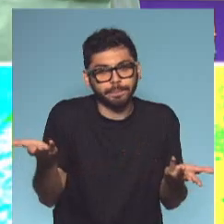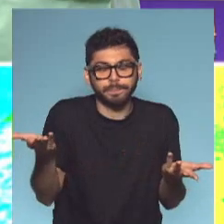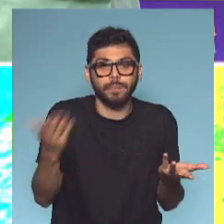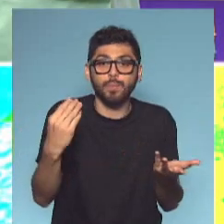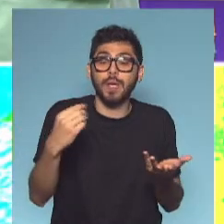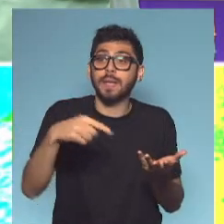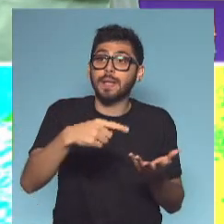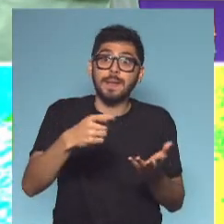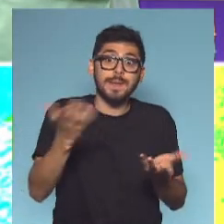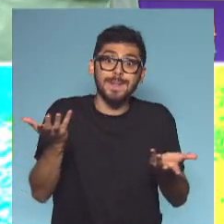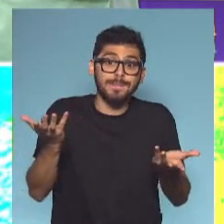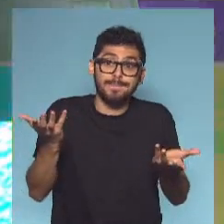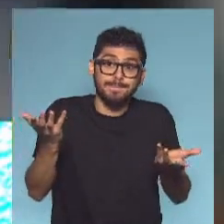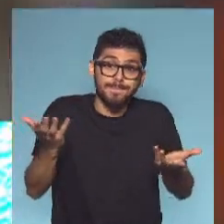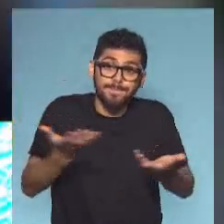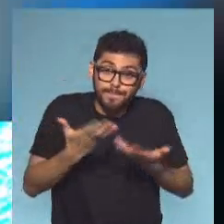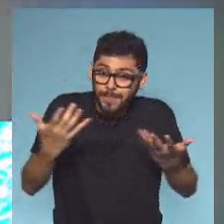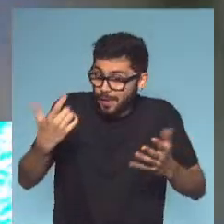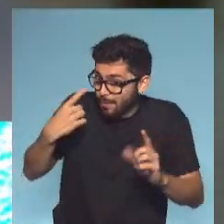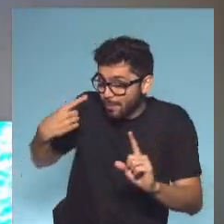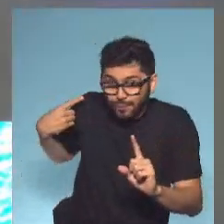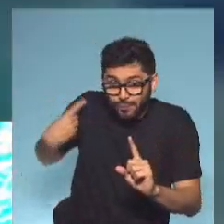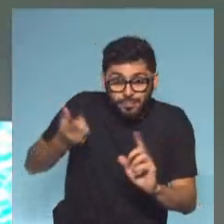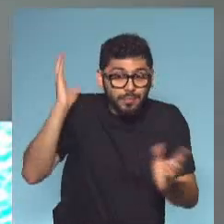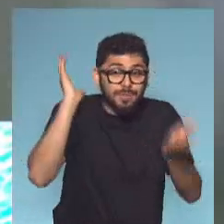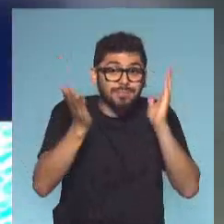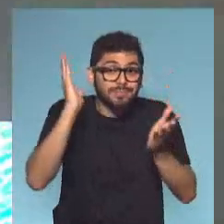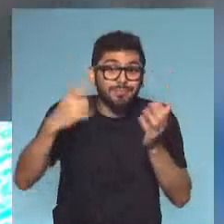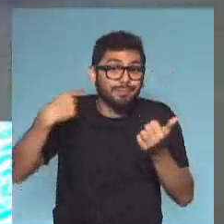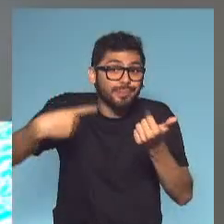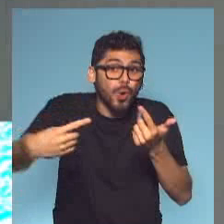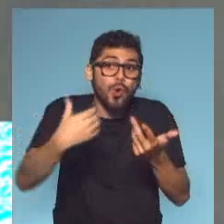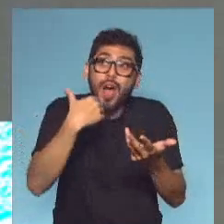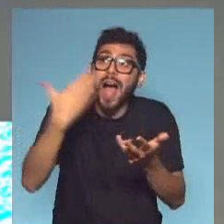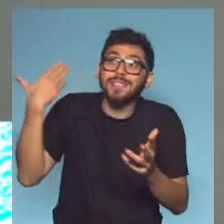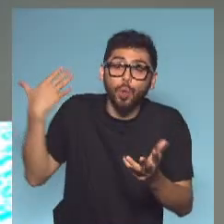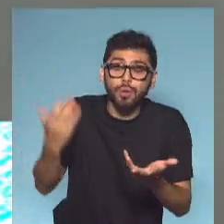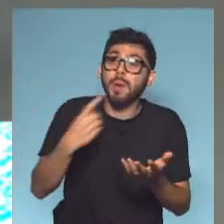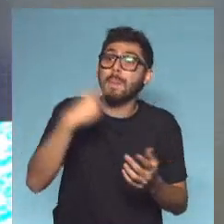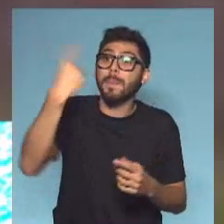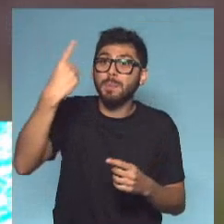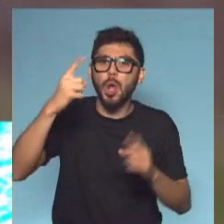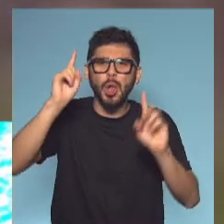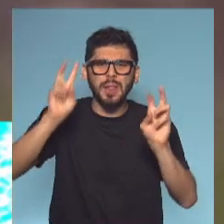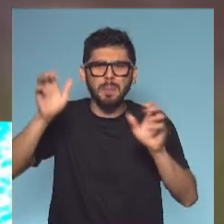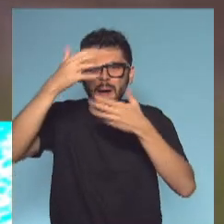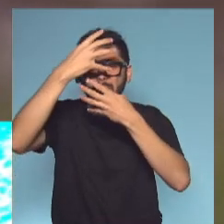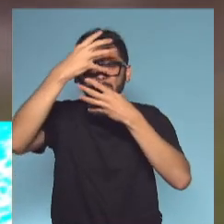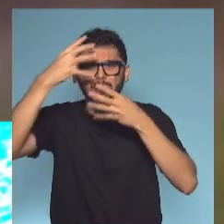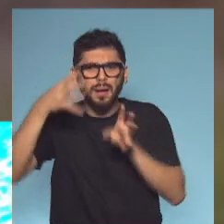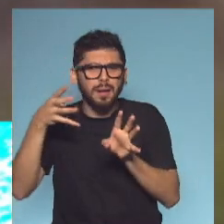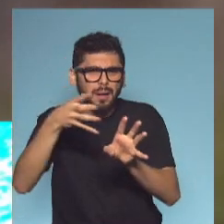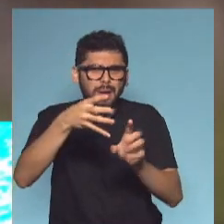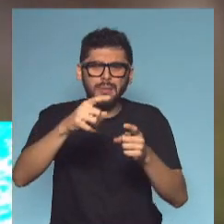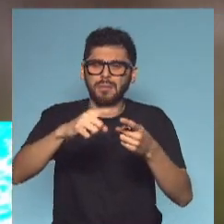yo creo que, es que no sé cuánto tiempo llevamos en una represión maluca, porque primero se metió el tema de la guerrilla, luego supuestamente